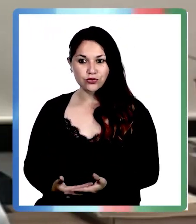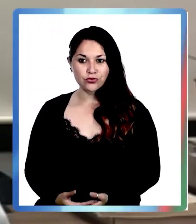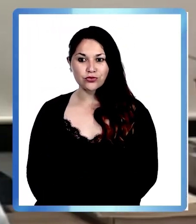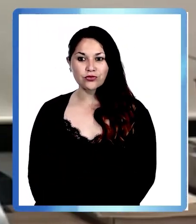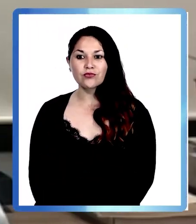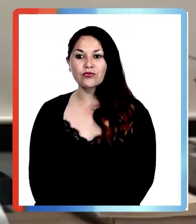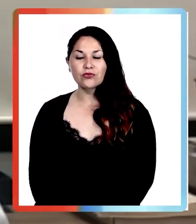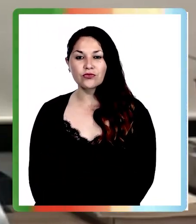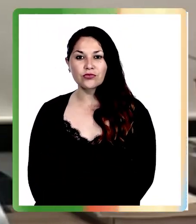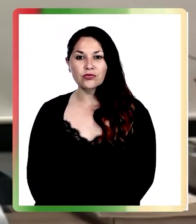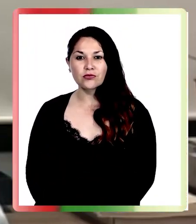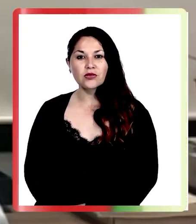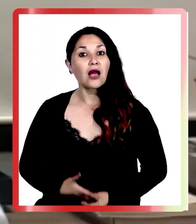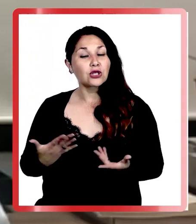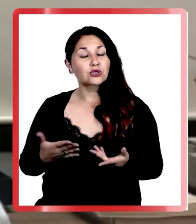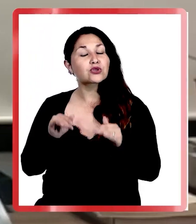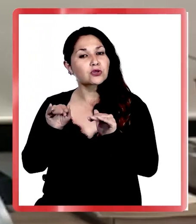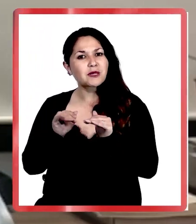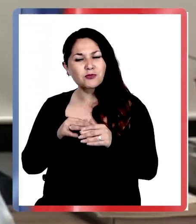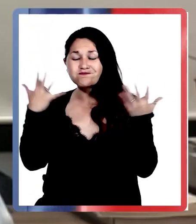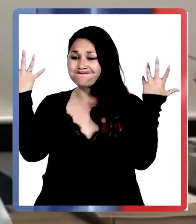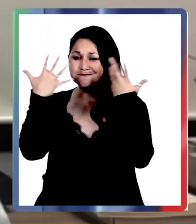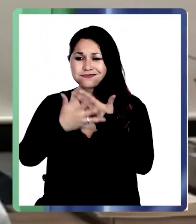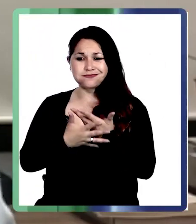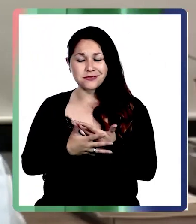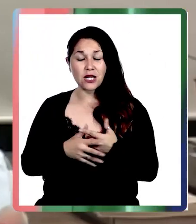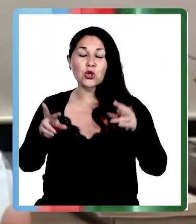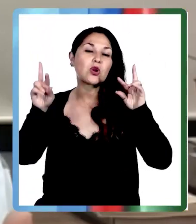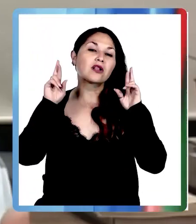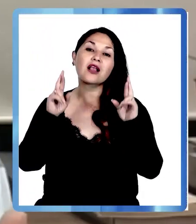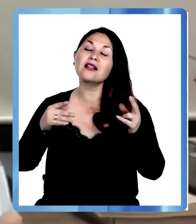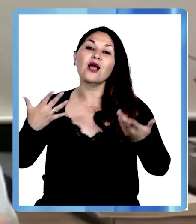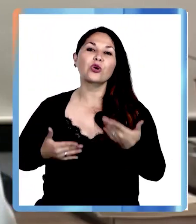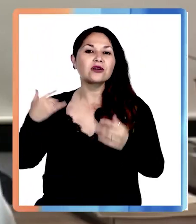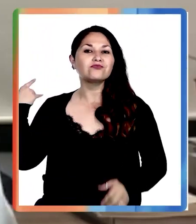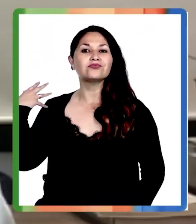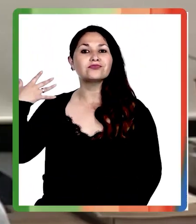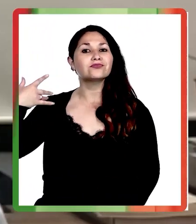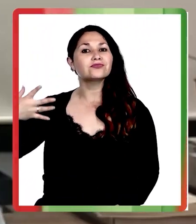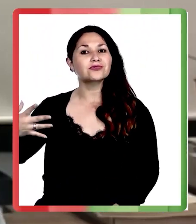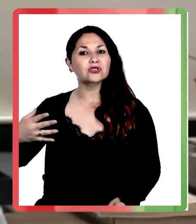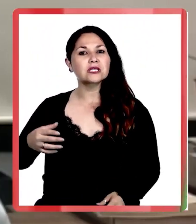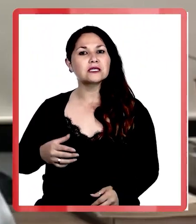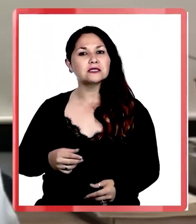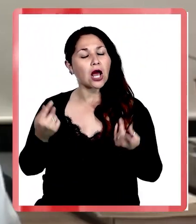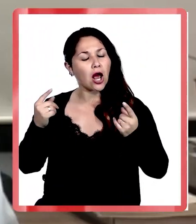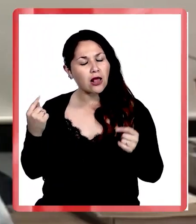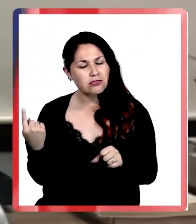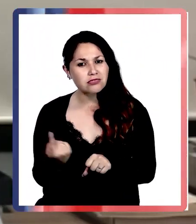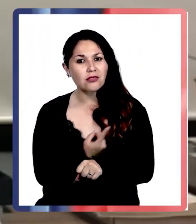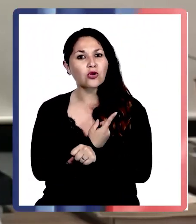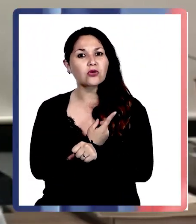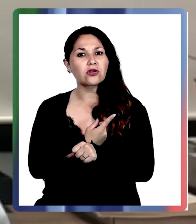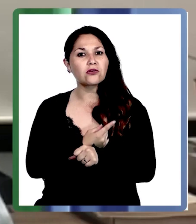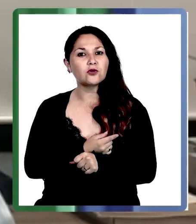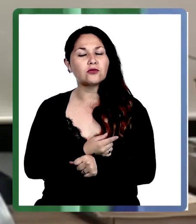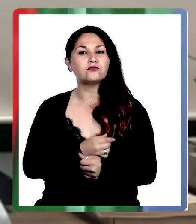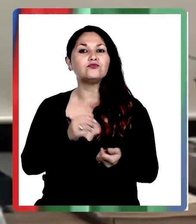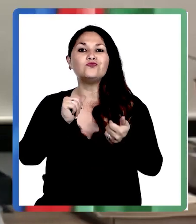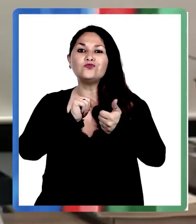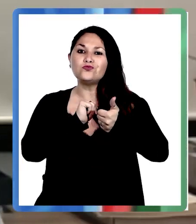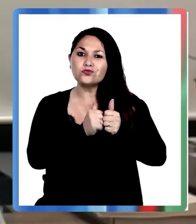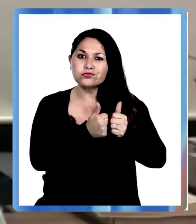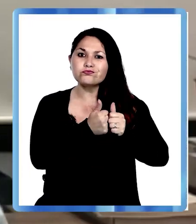y evidentemente que eso produce mucha confusión. Espero que de ahora en adelante se retome el